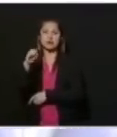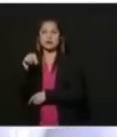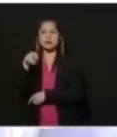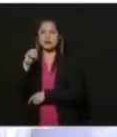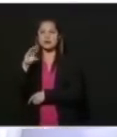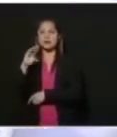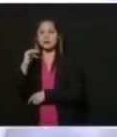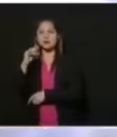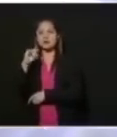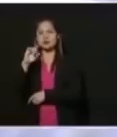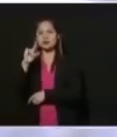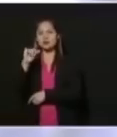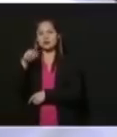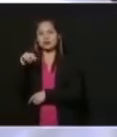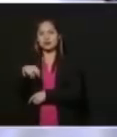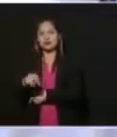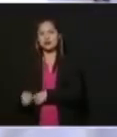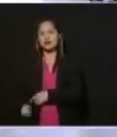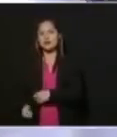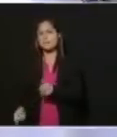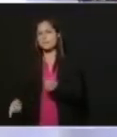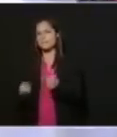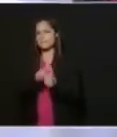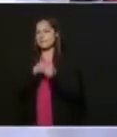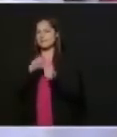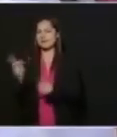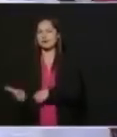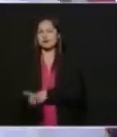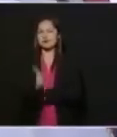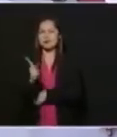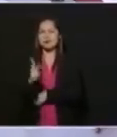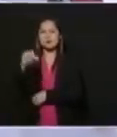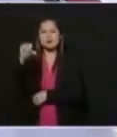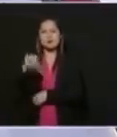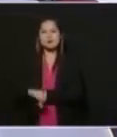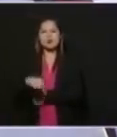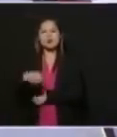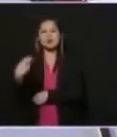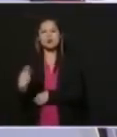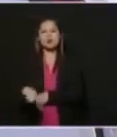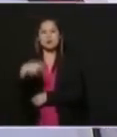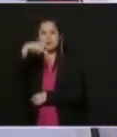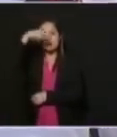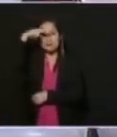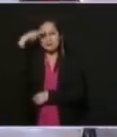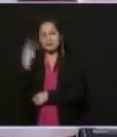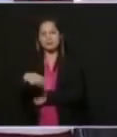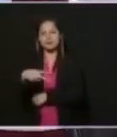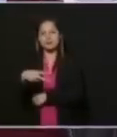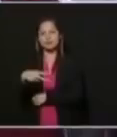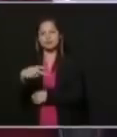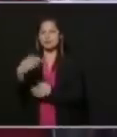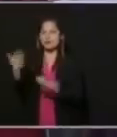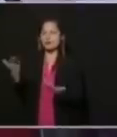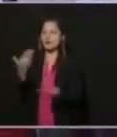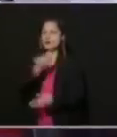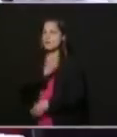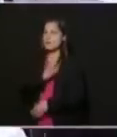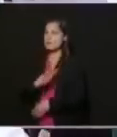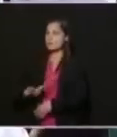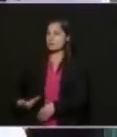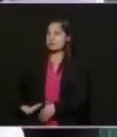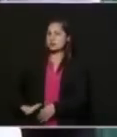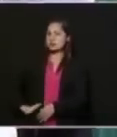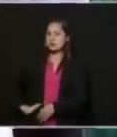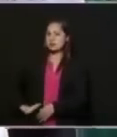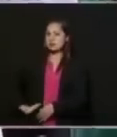que hoy le llamamos México. Señor presidente, reciba